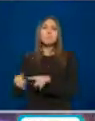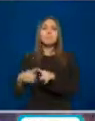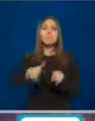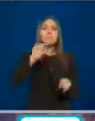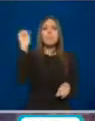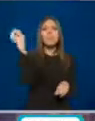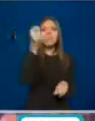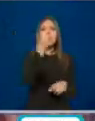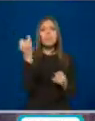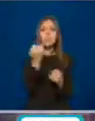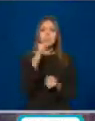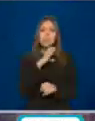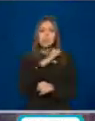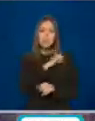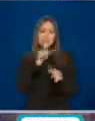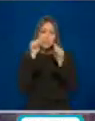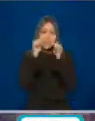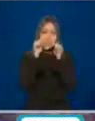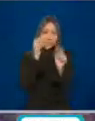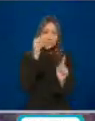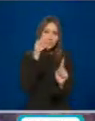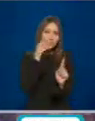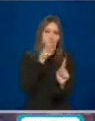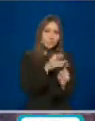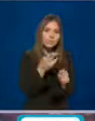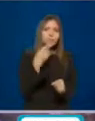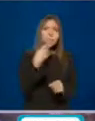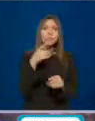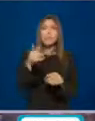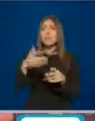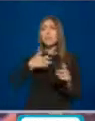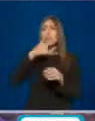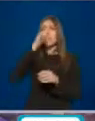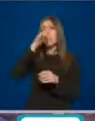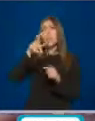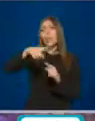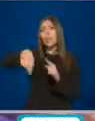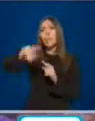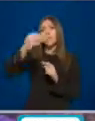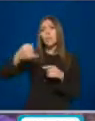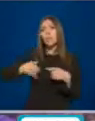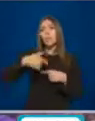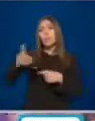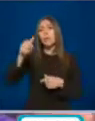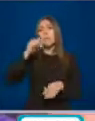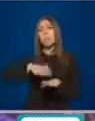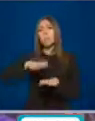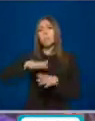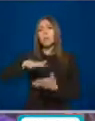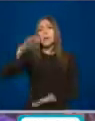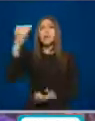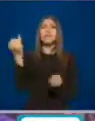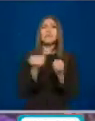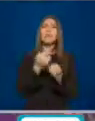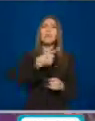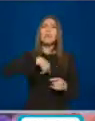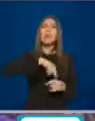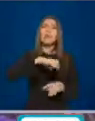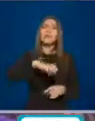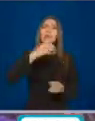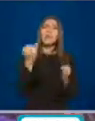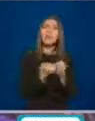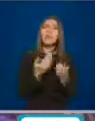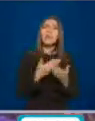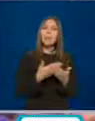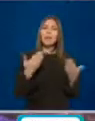forma obsesiva quizá Sí. que tanto les reprochamos a ellos, De ¿no? acuerdo. Incluso ahora como estamos en la era en la que todo está lleno